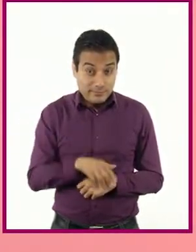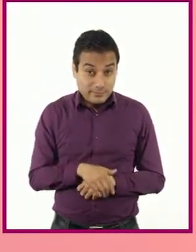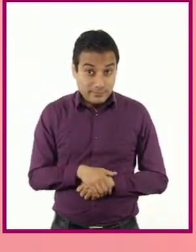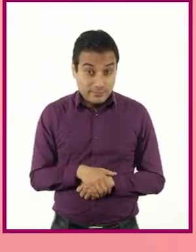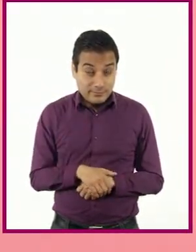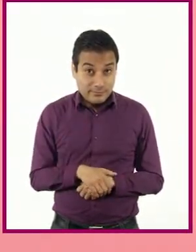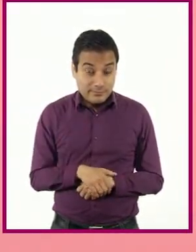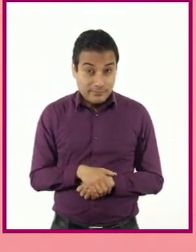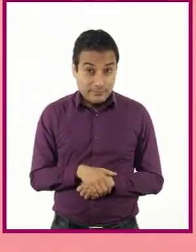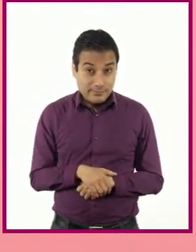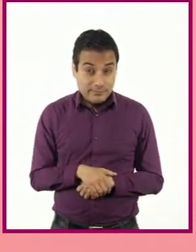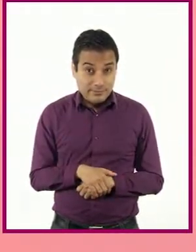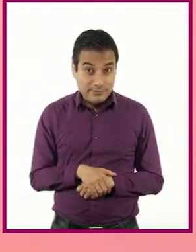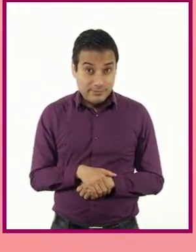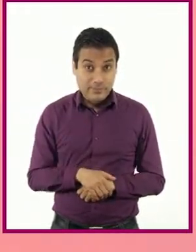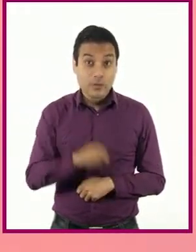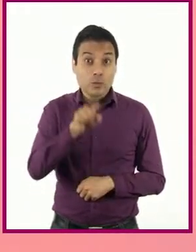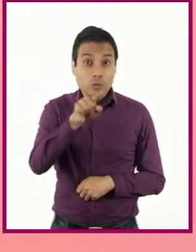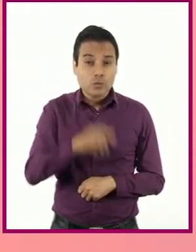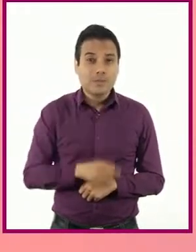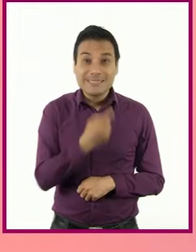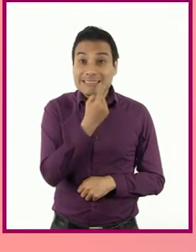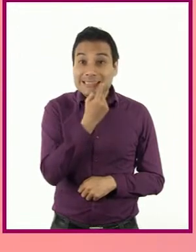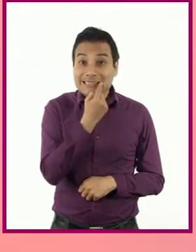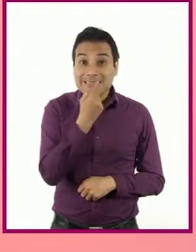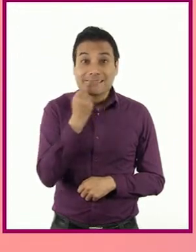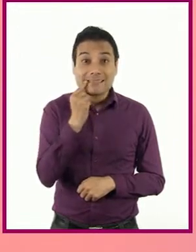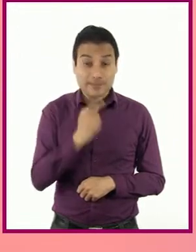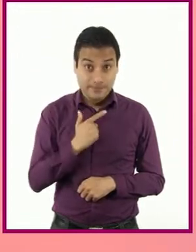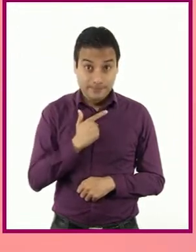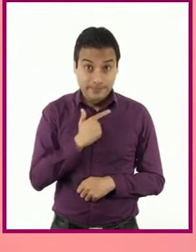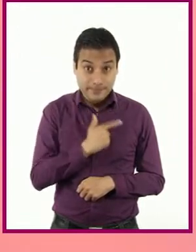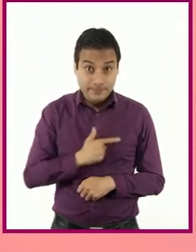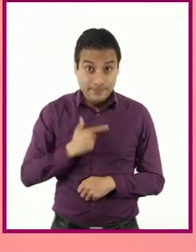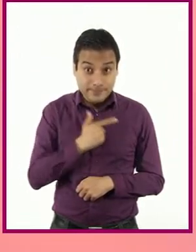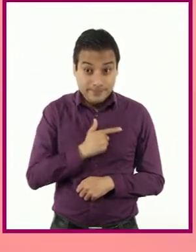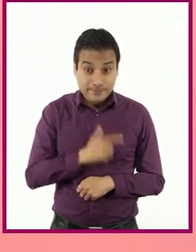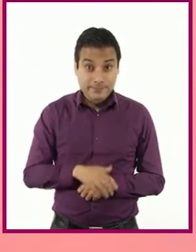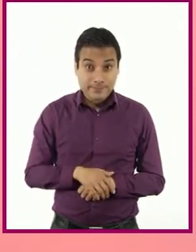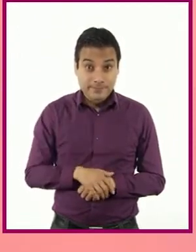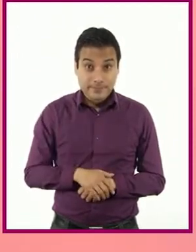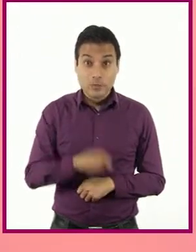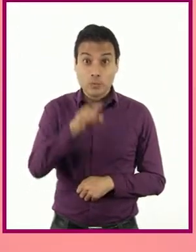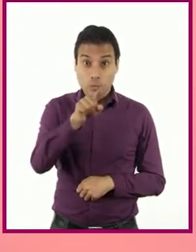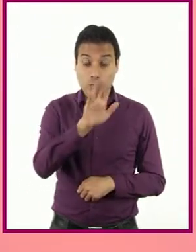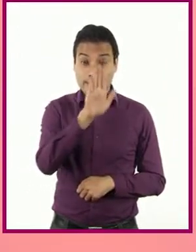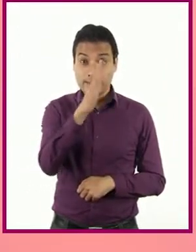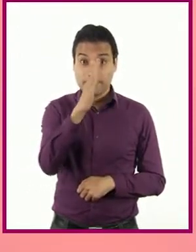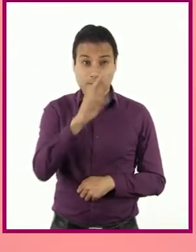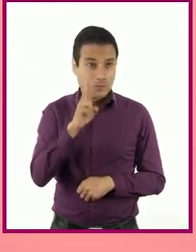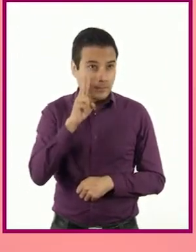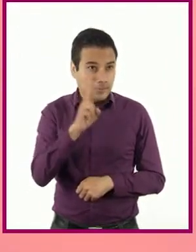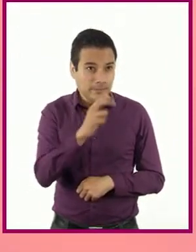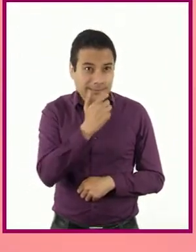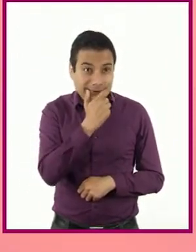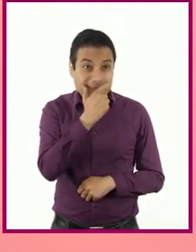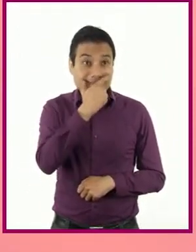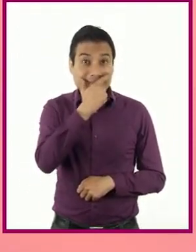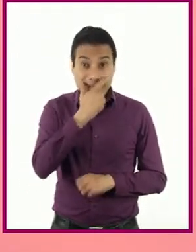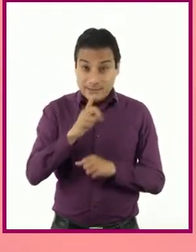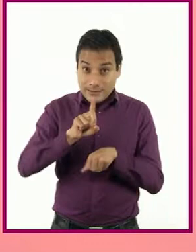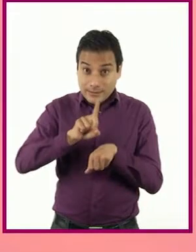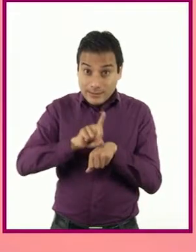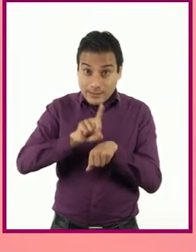¿Te gusta la presentación de tus dientes? ¿Observa tus dientes todos los días? ¿Recuerdas si